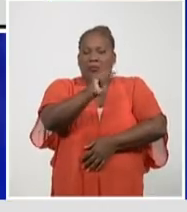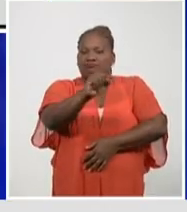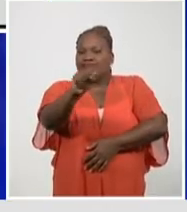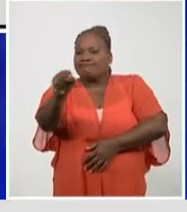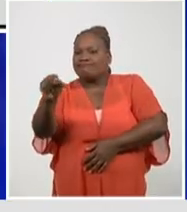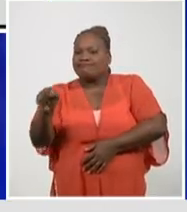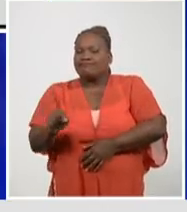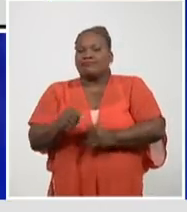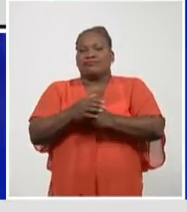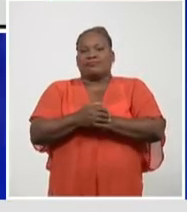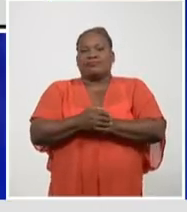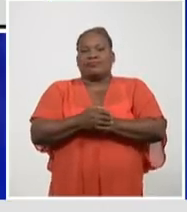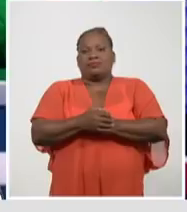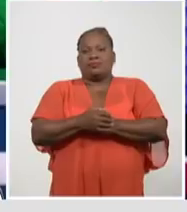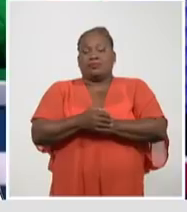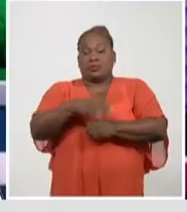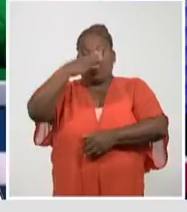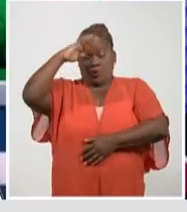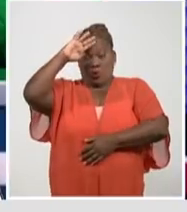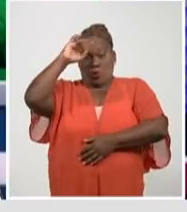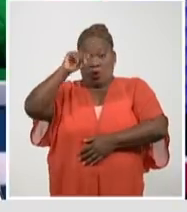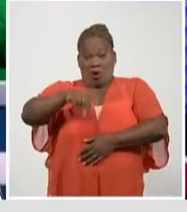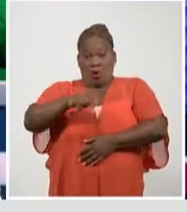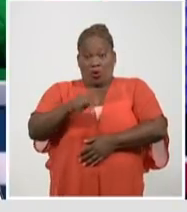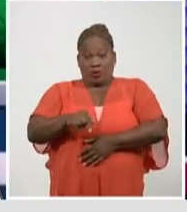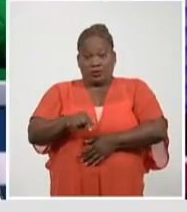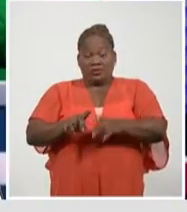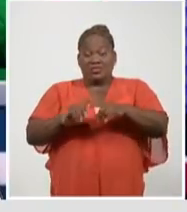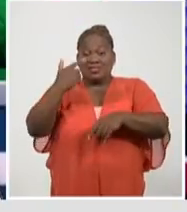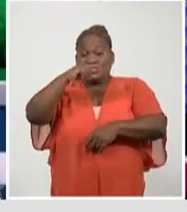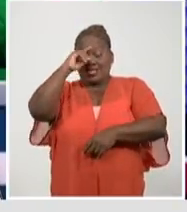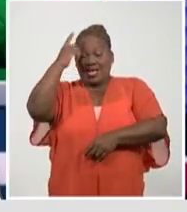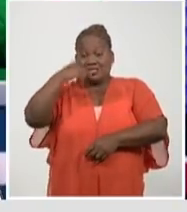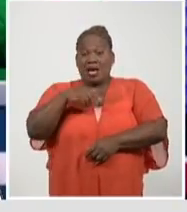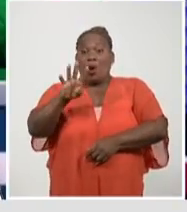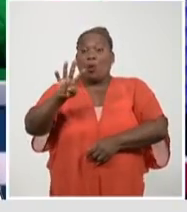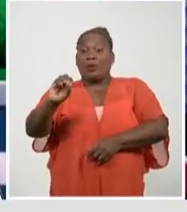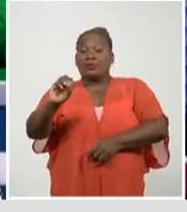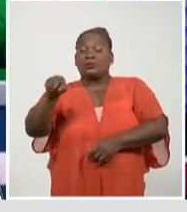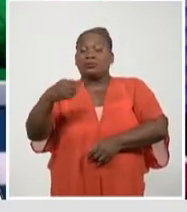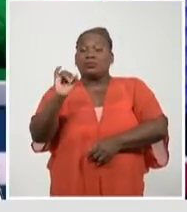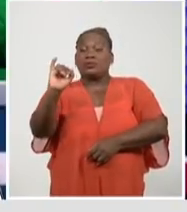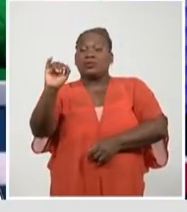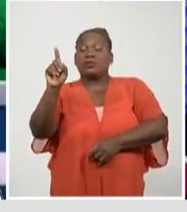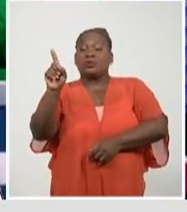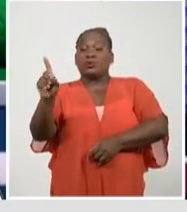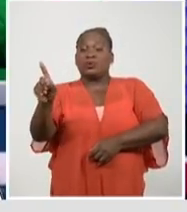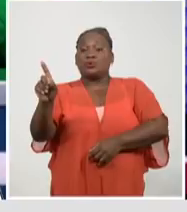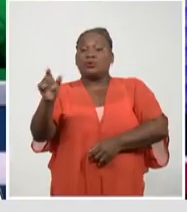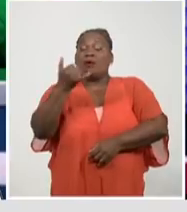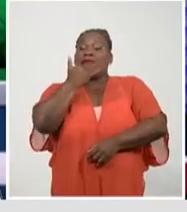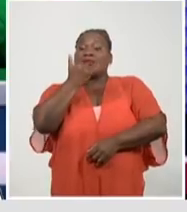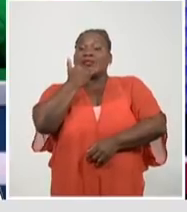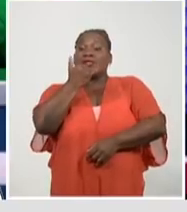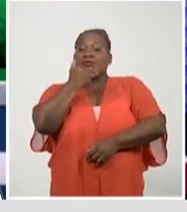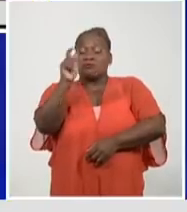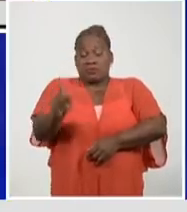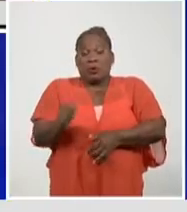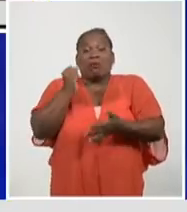tasas, Cuba hoy con una tasa de 40,61, tasa de incidencia de casos